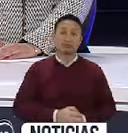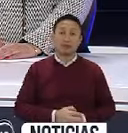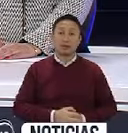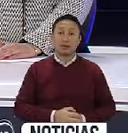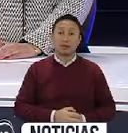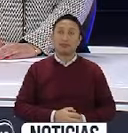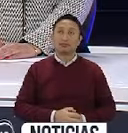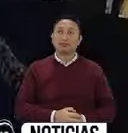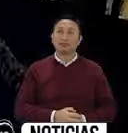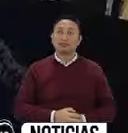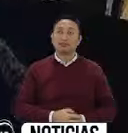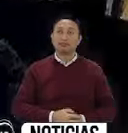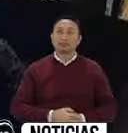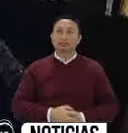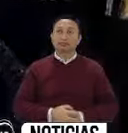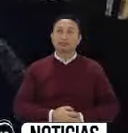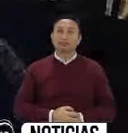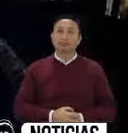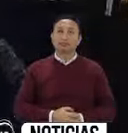policía.